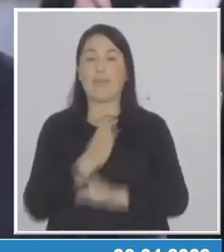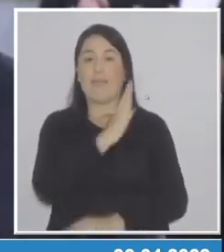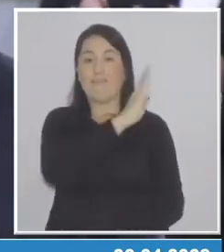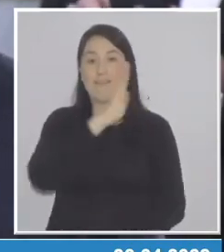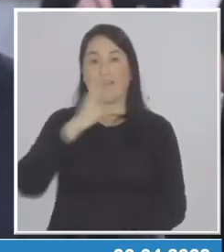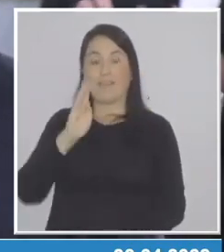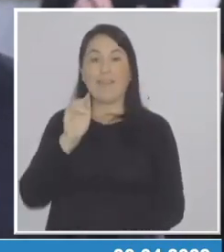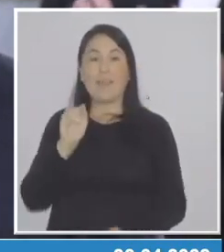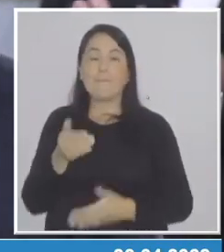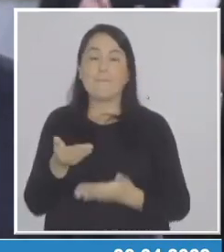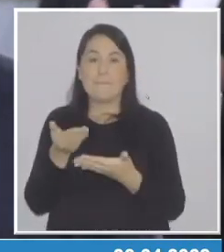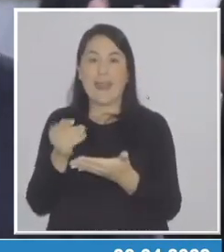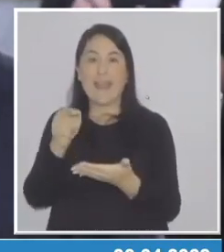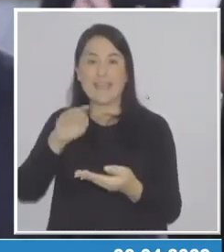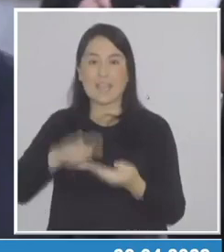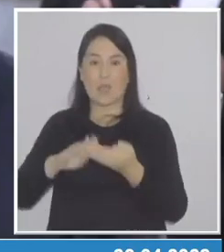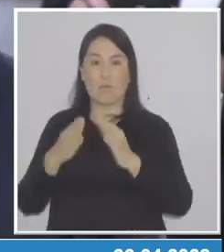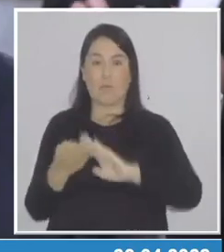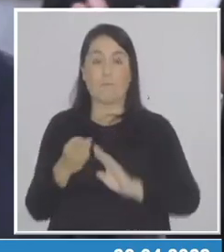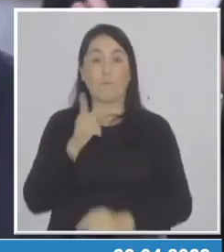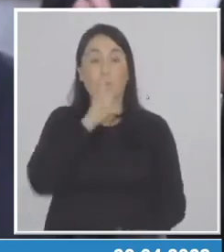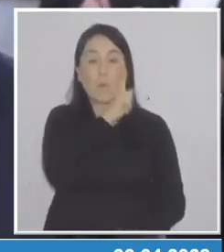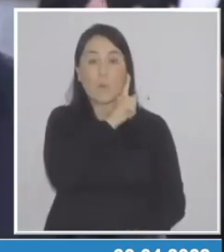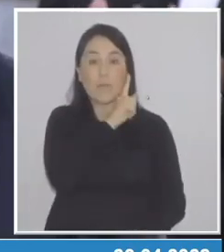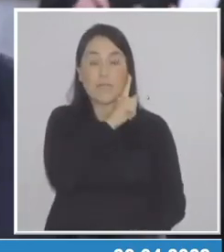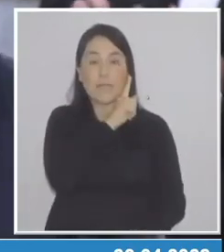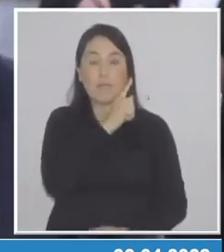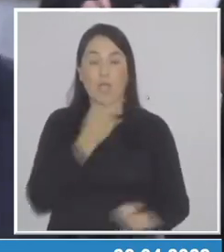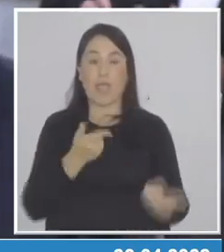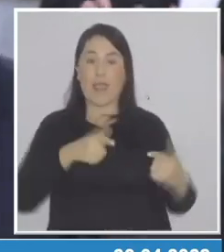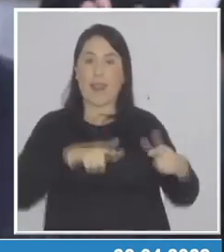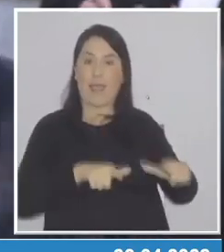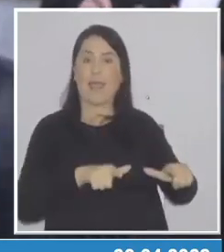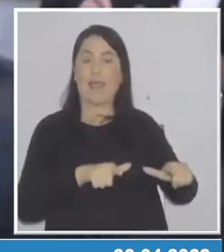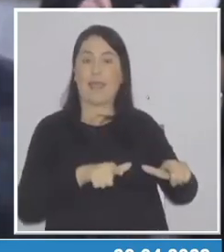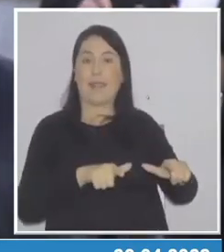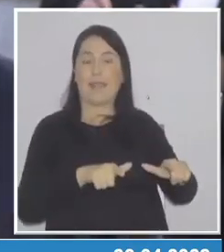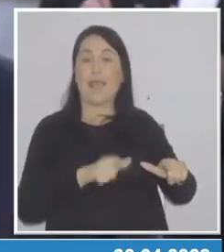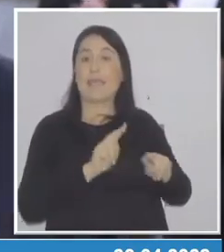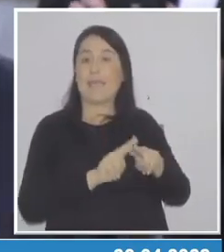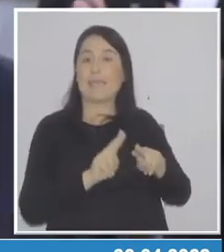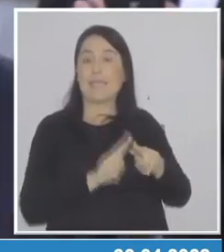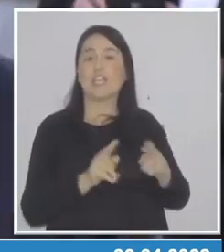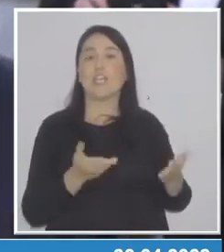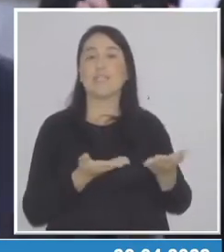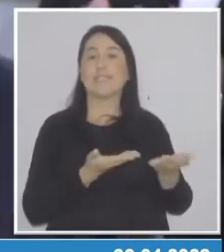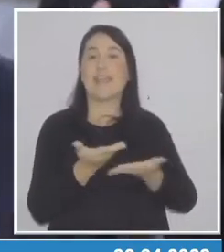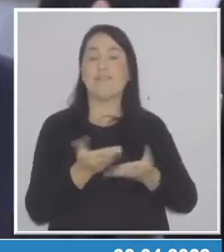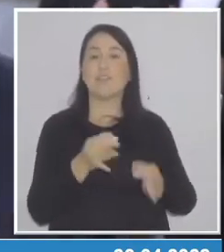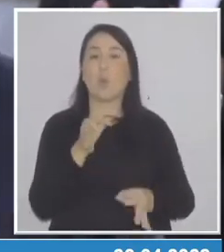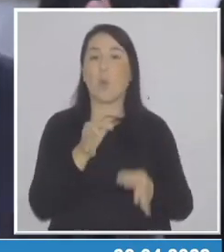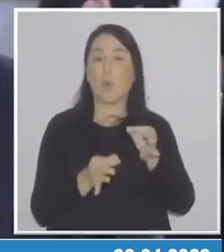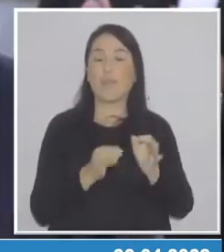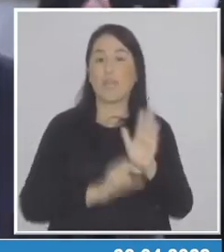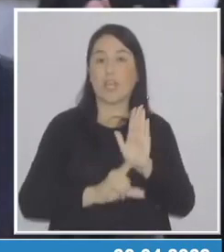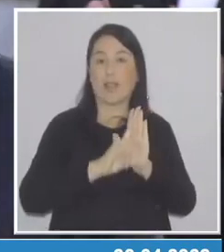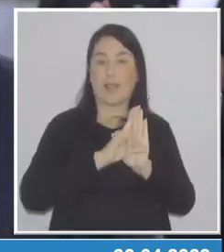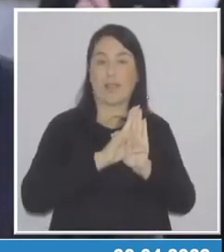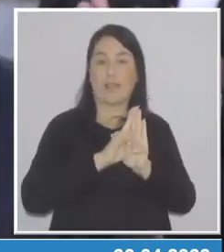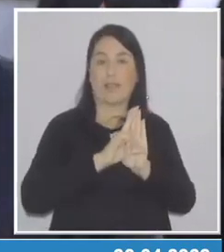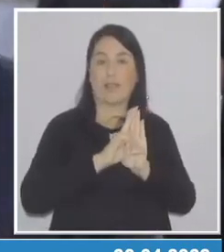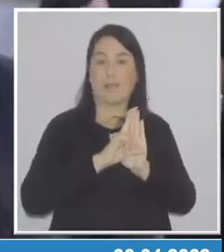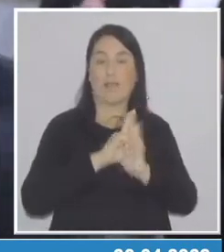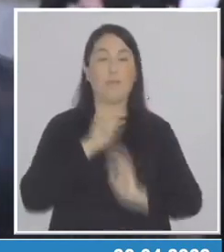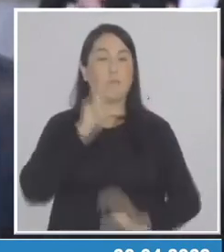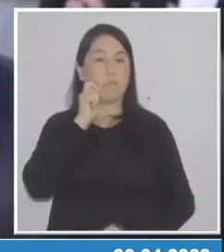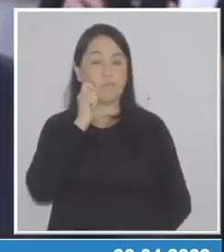comunidad. Y por último, el área que se relaciona con los servicios jurídicos legislativos, que dicen relación